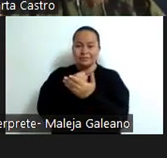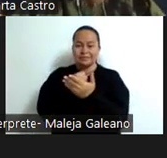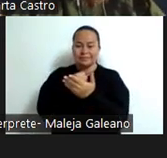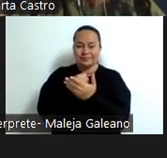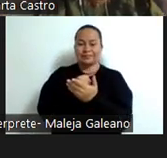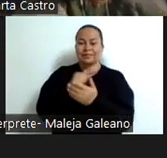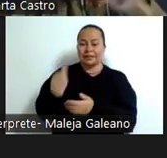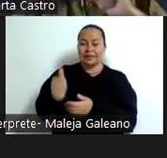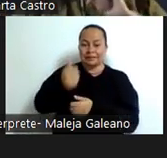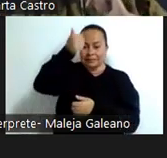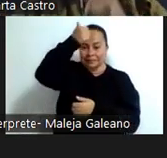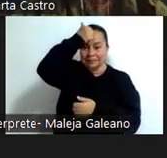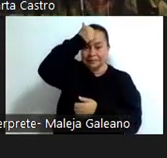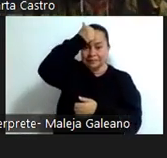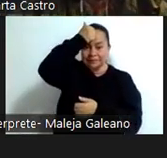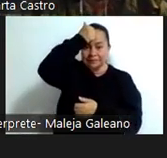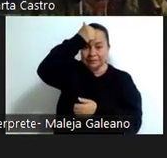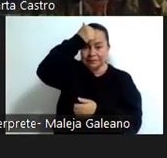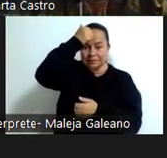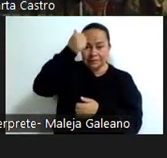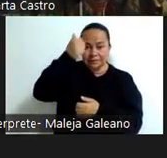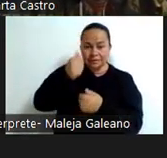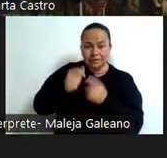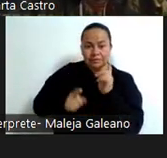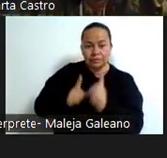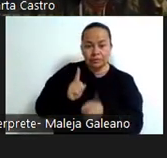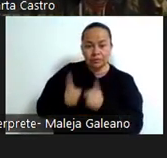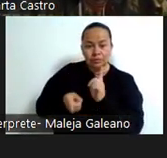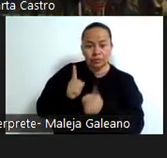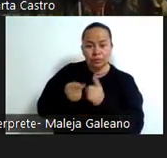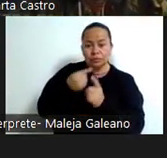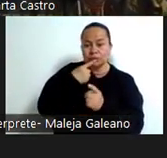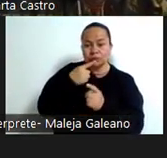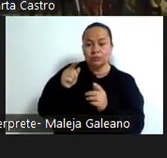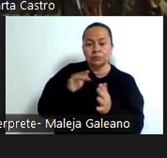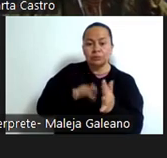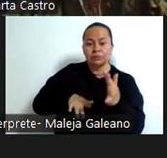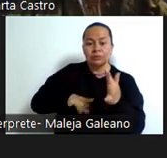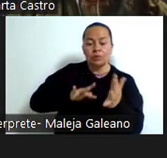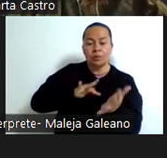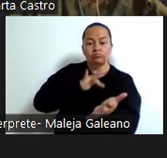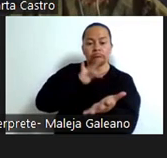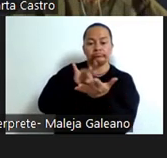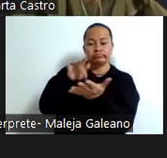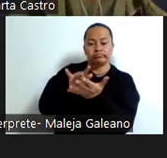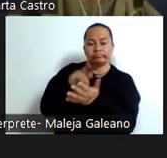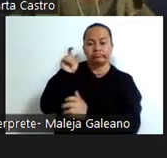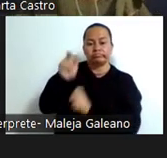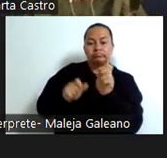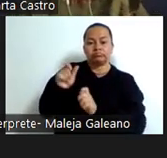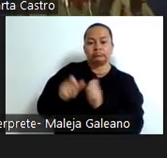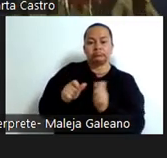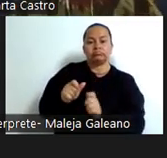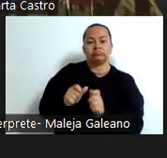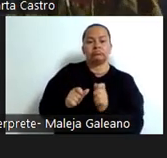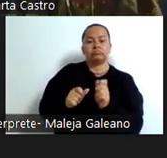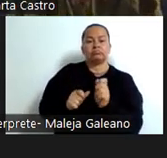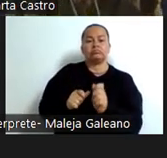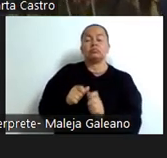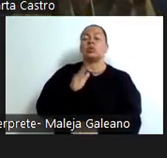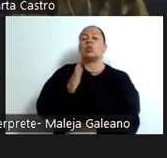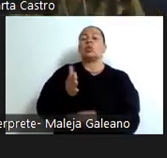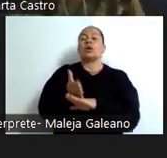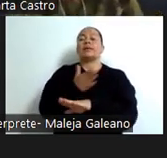principal actor implicado siguiente diapositiva por favor en la sentencia